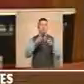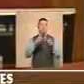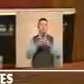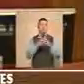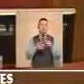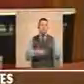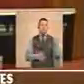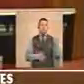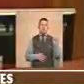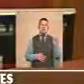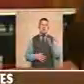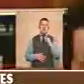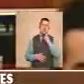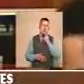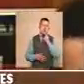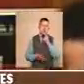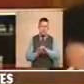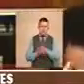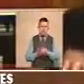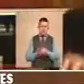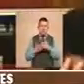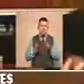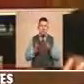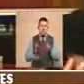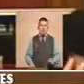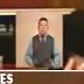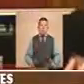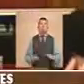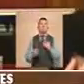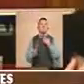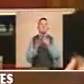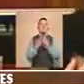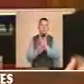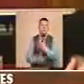tanto daño que se le ha hecho a dichas regiones. Gracias, señor presidente.